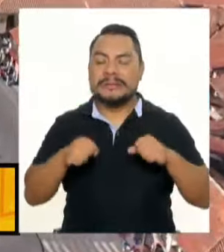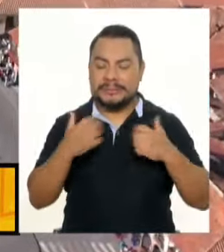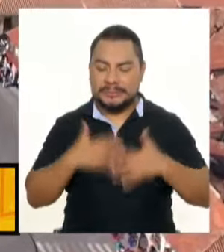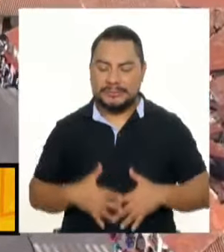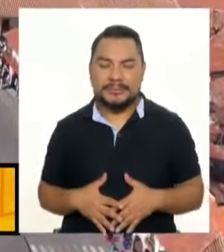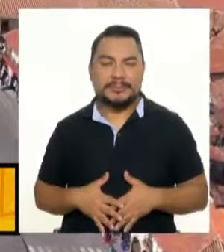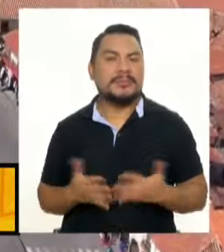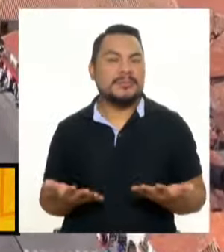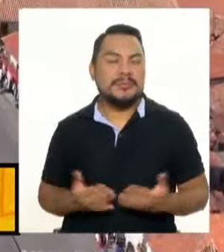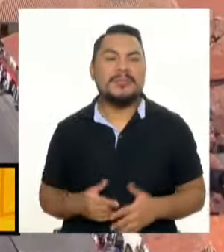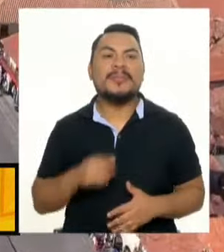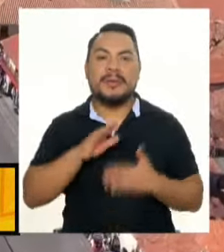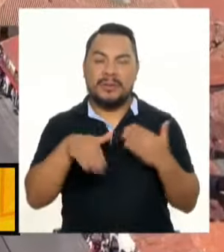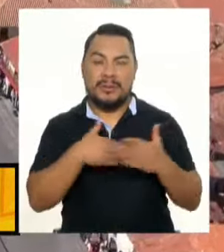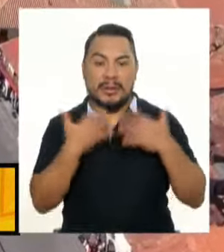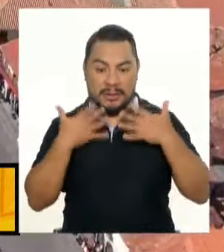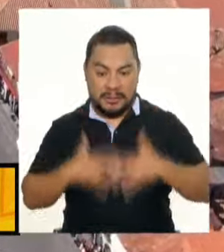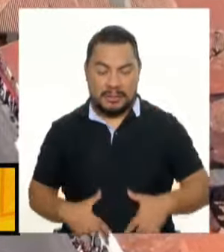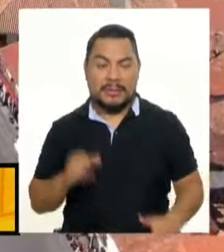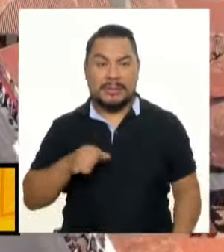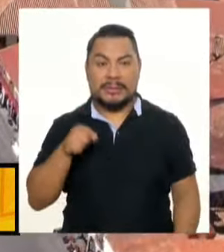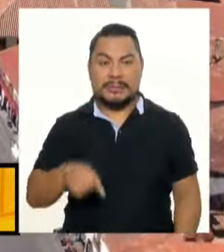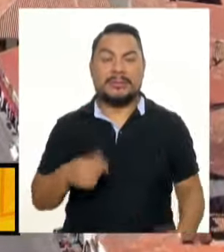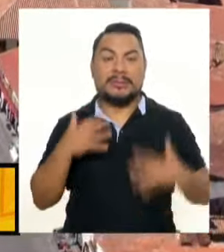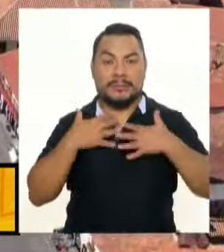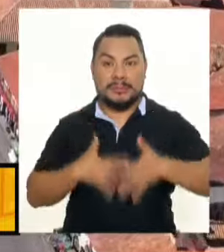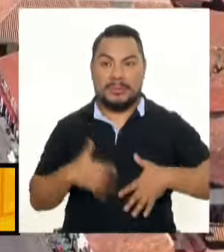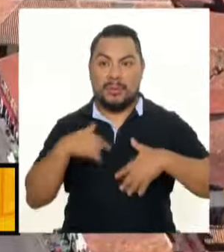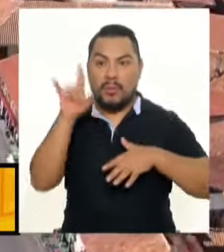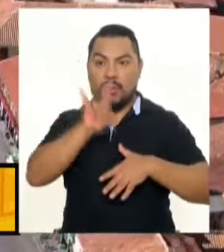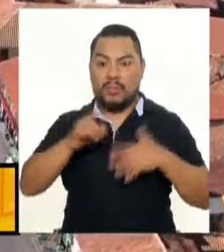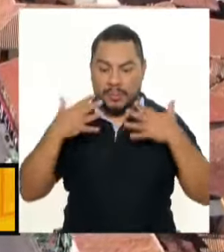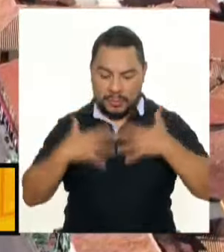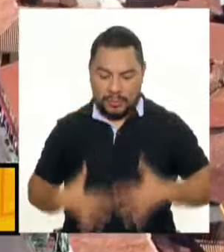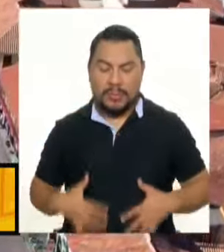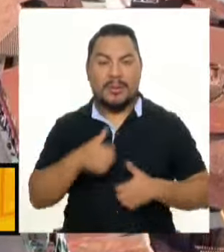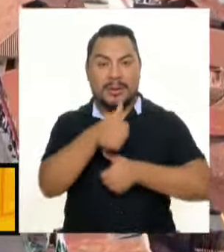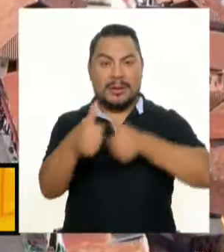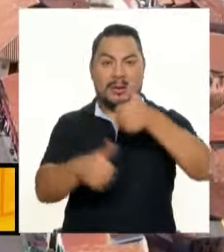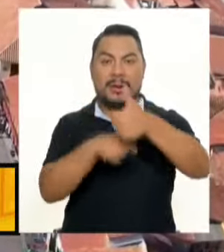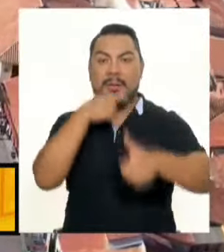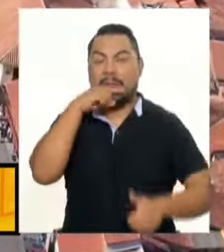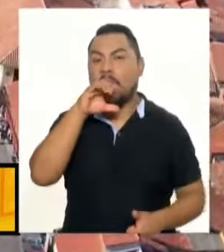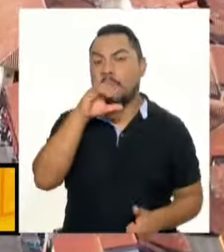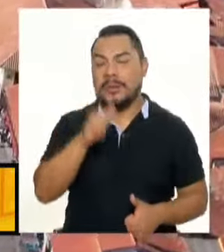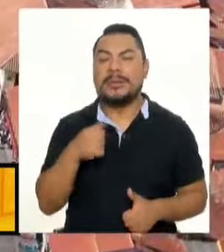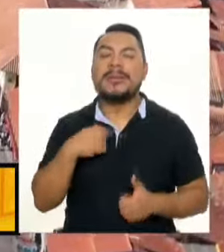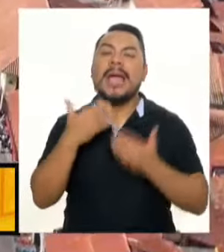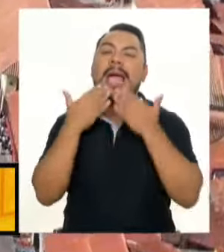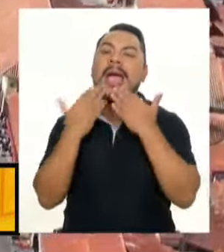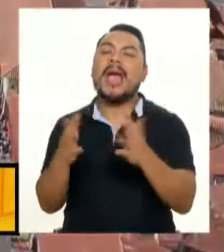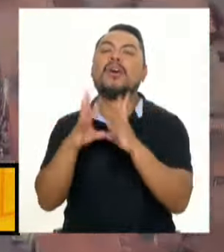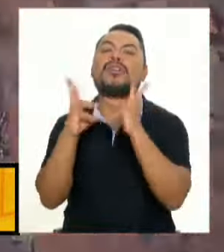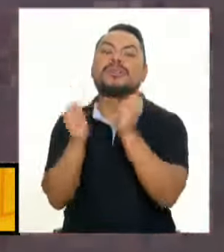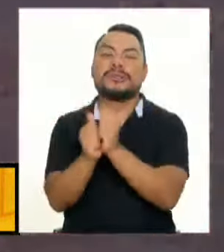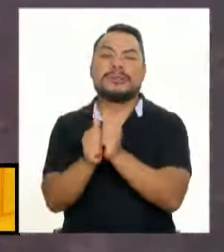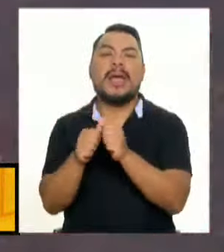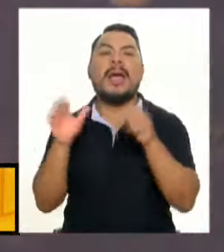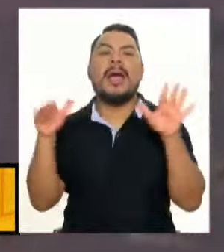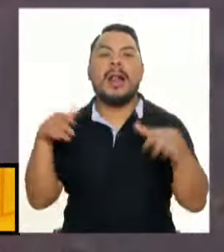colla? Yo te puedo describir todo el vestuario, este vestuario que yo estoy luciendo, y de paso quiero agradecer a la Asociación Filigranas